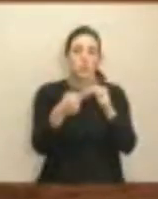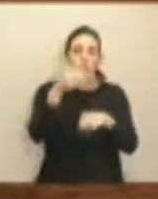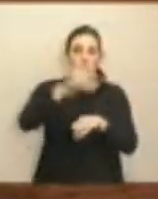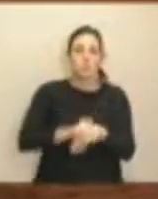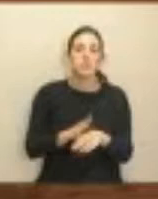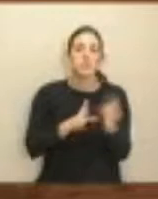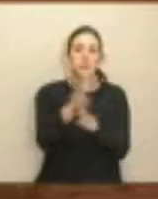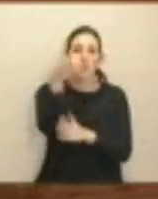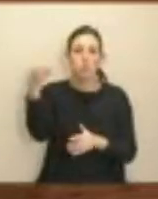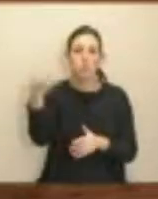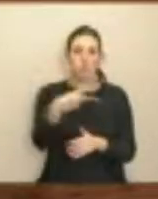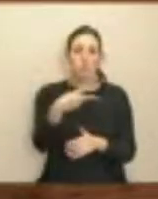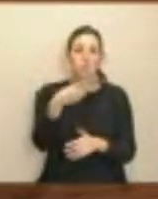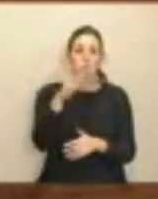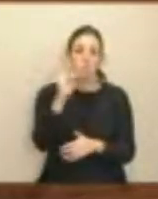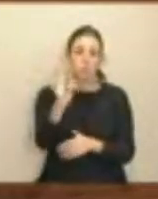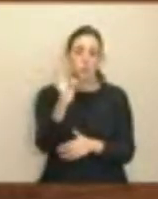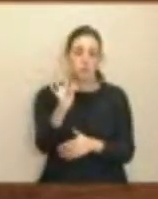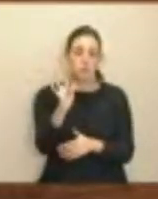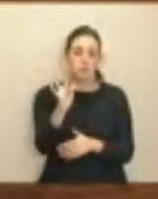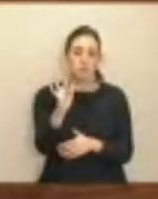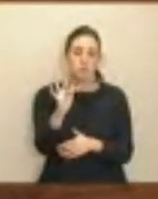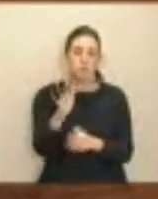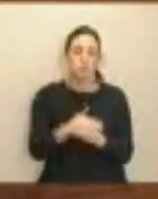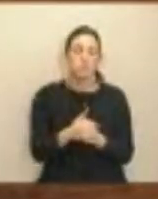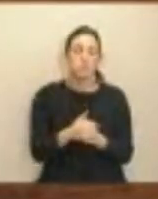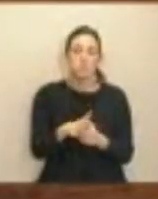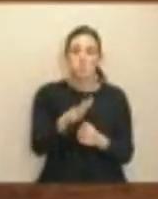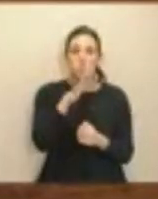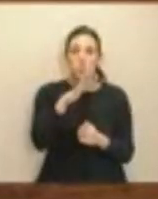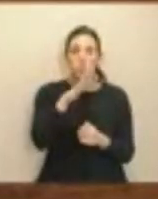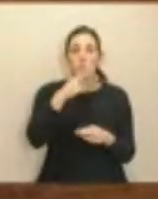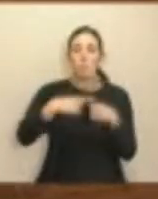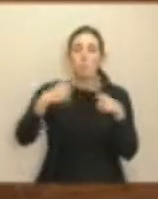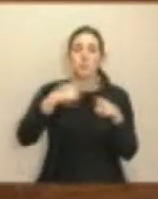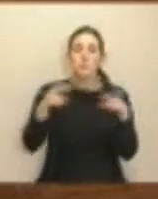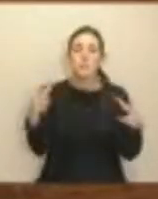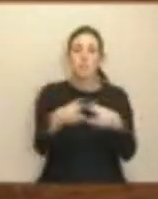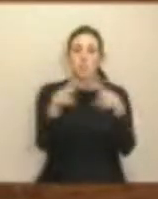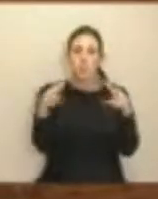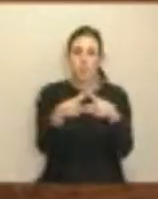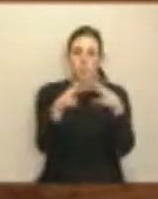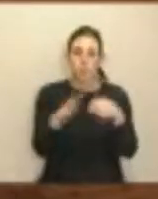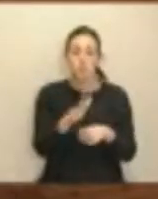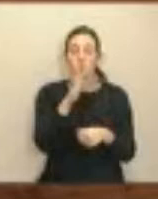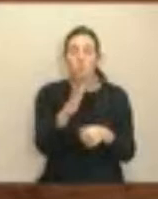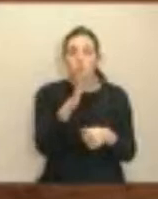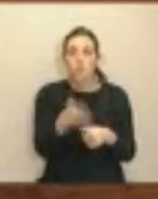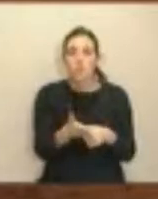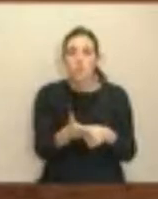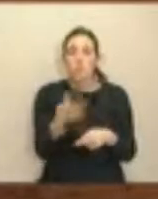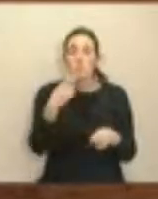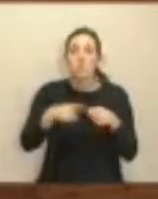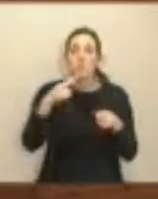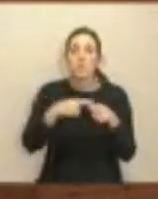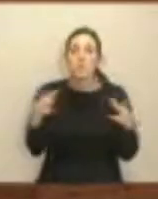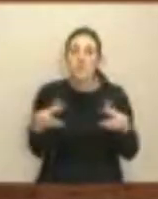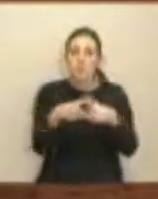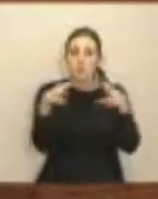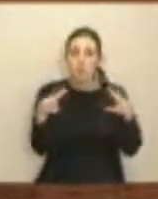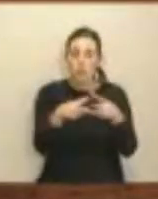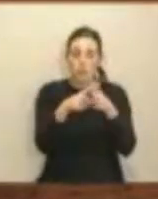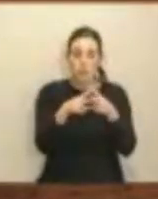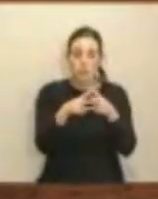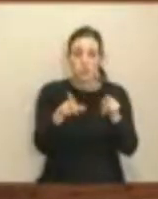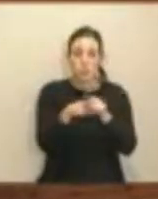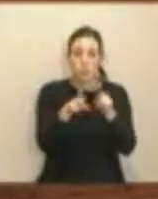buenos resultados. Da muy buenos resultados para las políticas sociales. Porque las políticas sociales se ponen